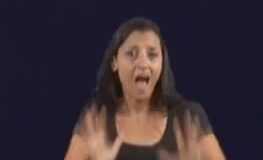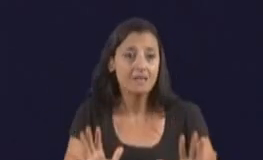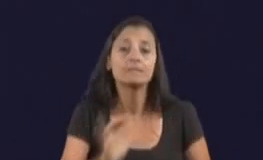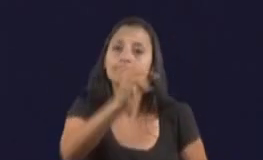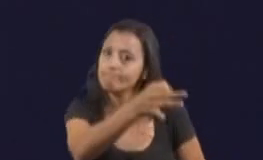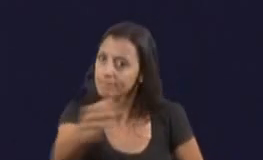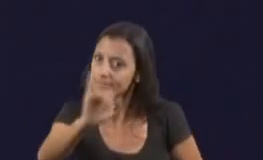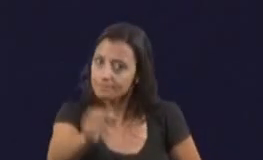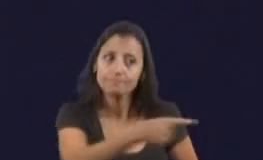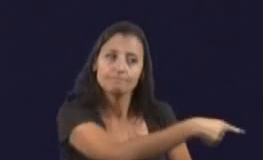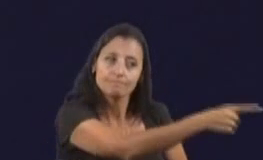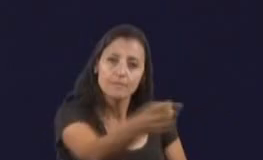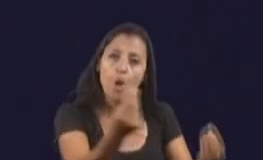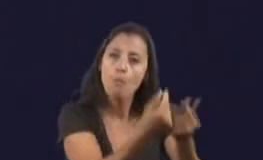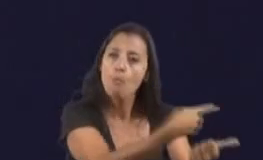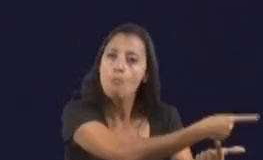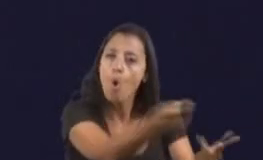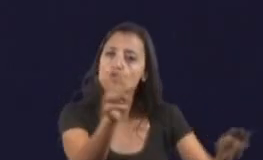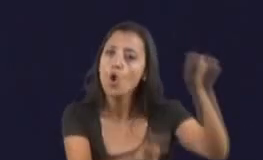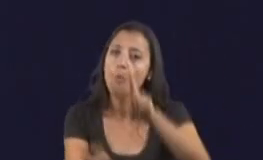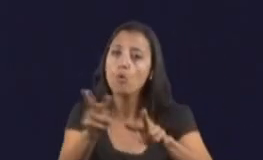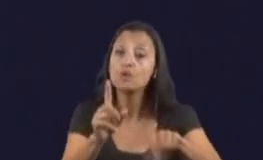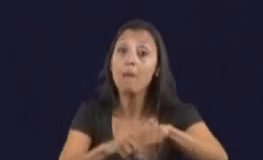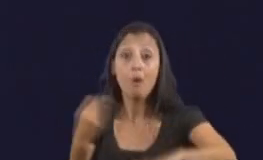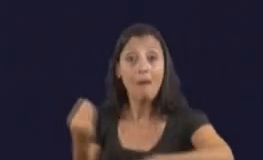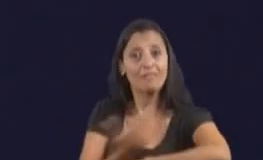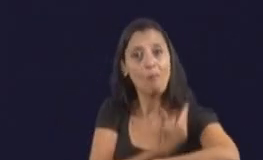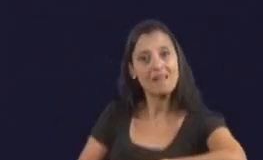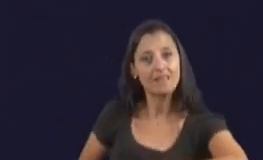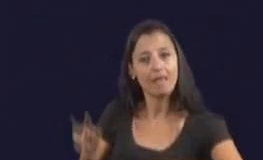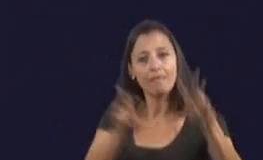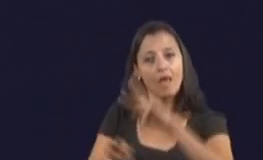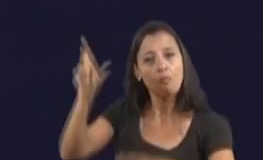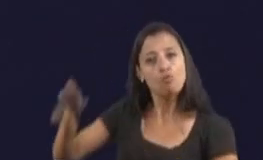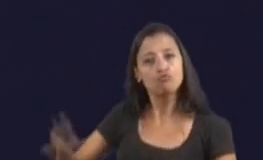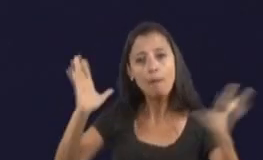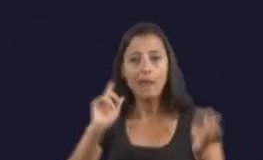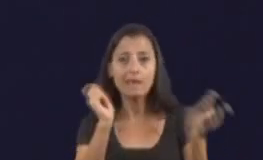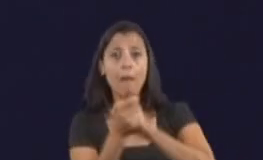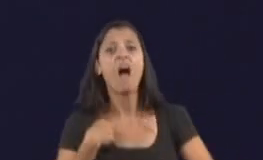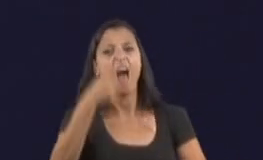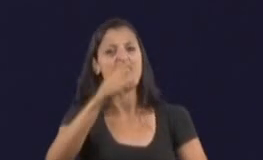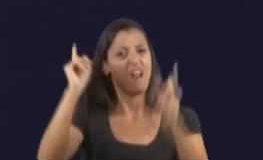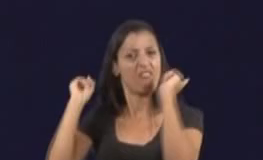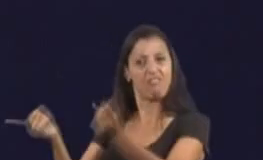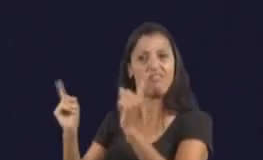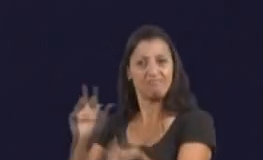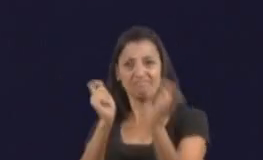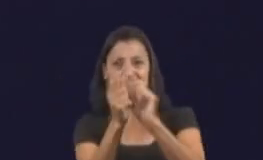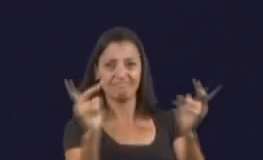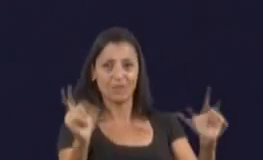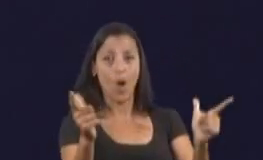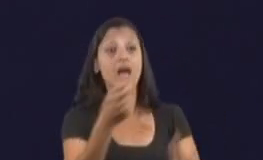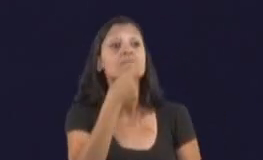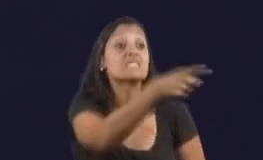partir de su presidencia cambie y no cambió, y en tal caso te lo puedo justificar si notaste algún